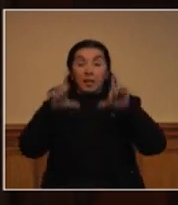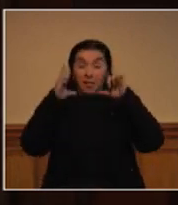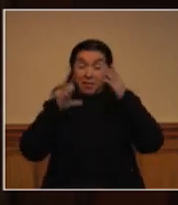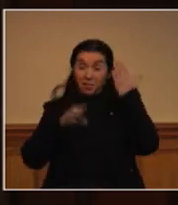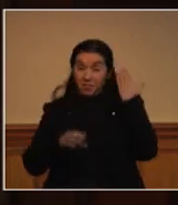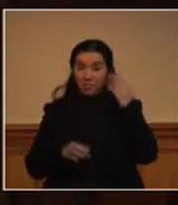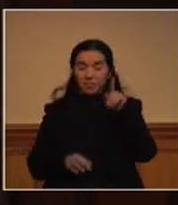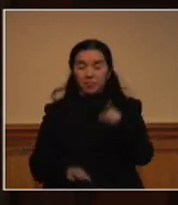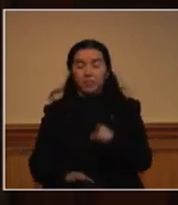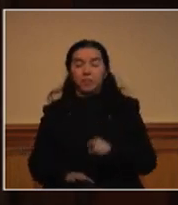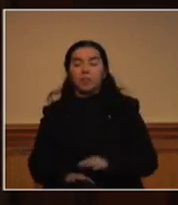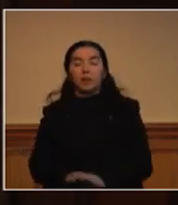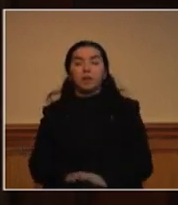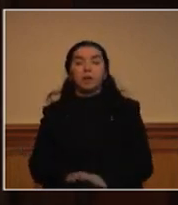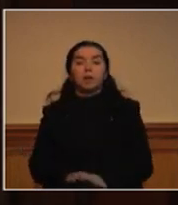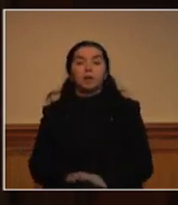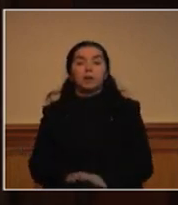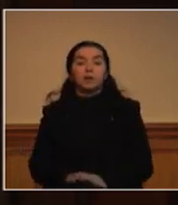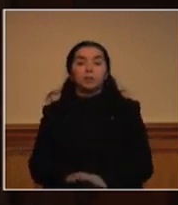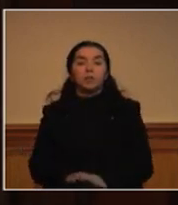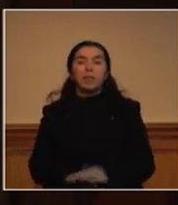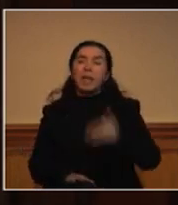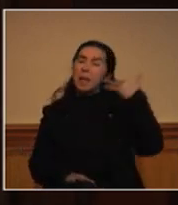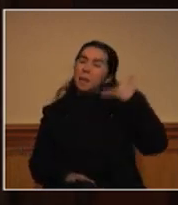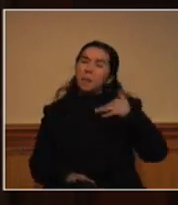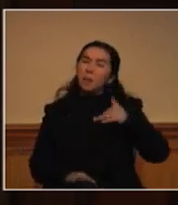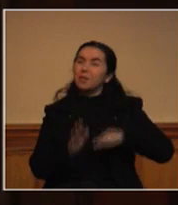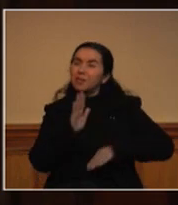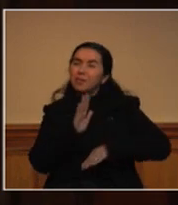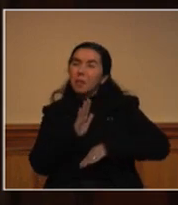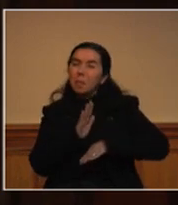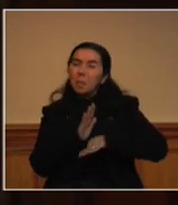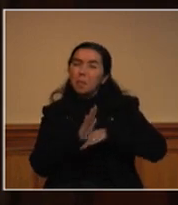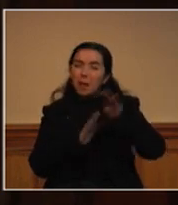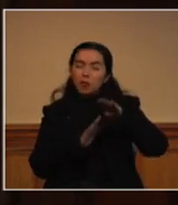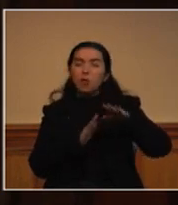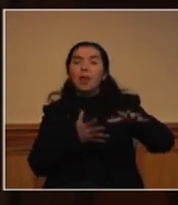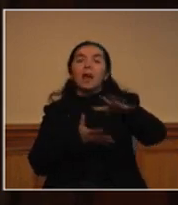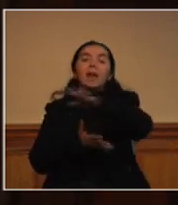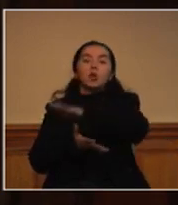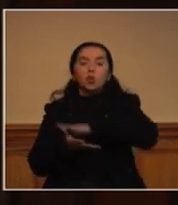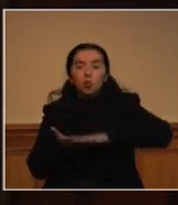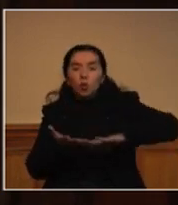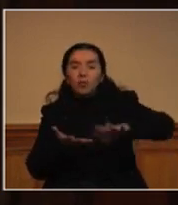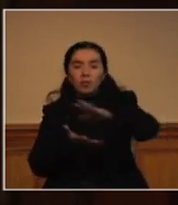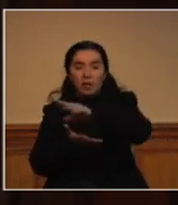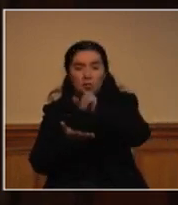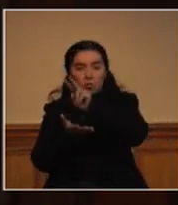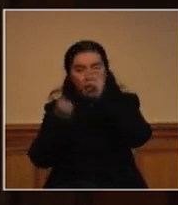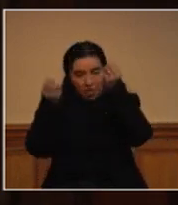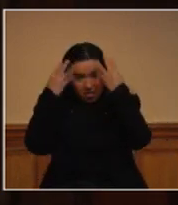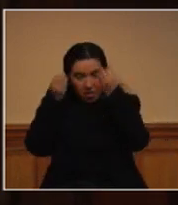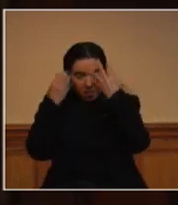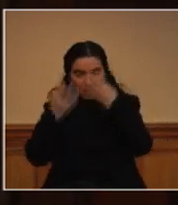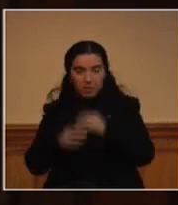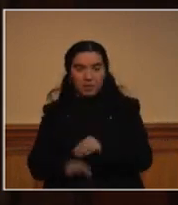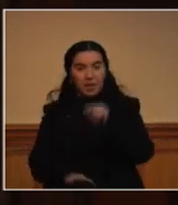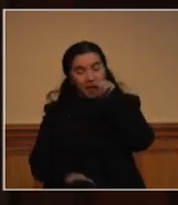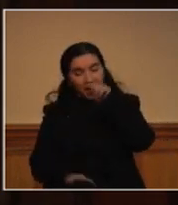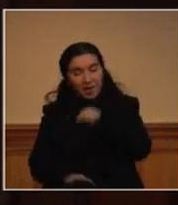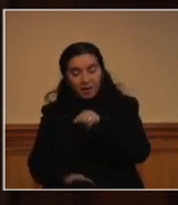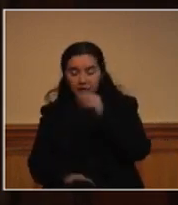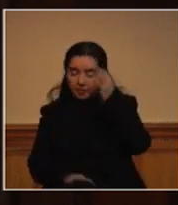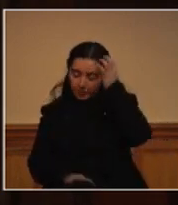anterior, donde le damos mayor importancia al contexto del aprendizaje, que es el que tiene